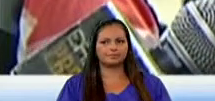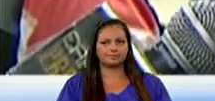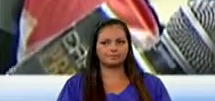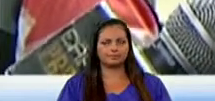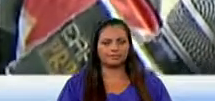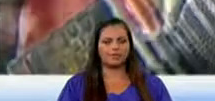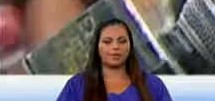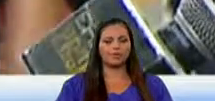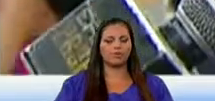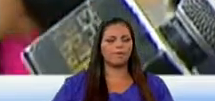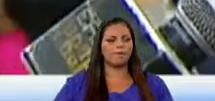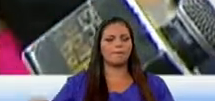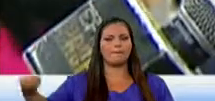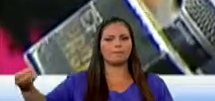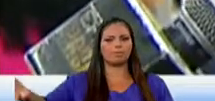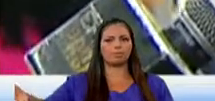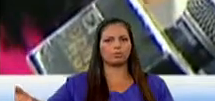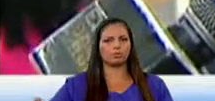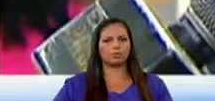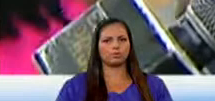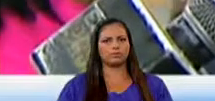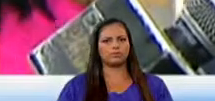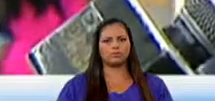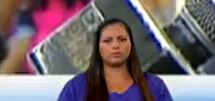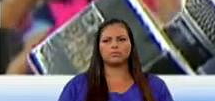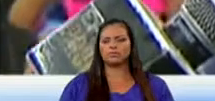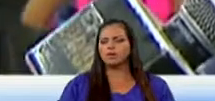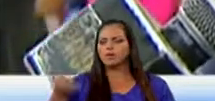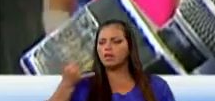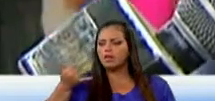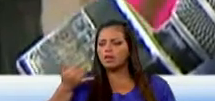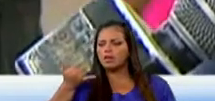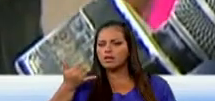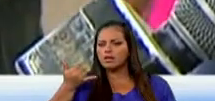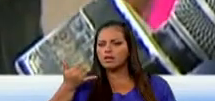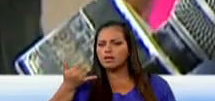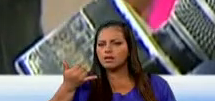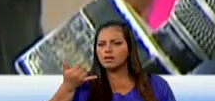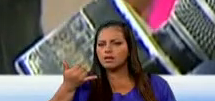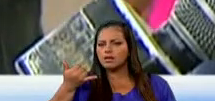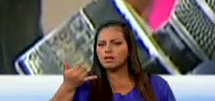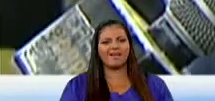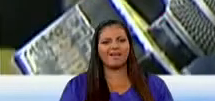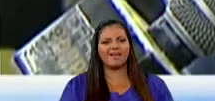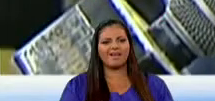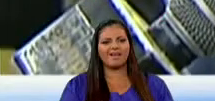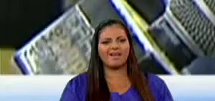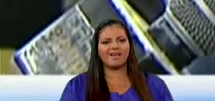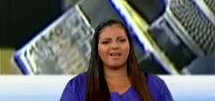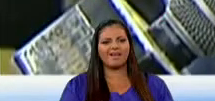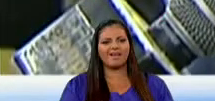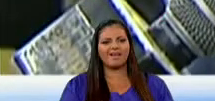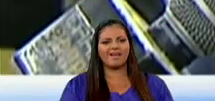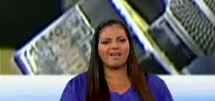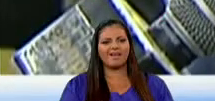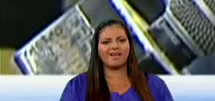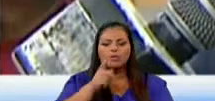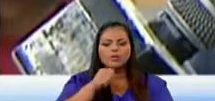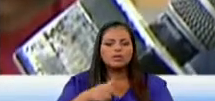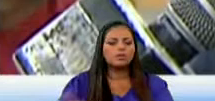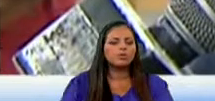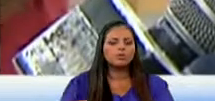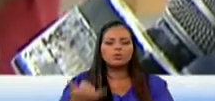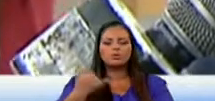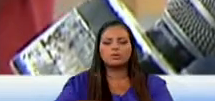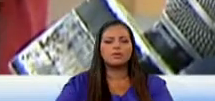a un ciudadano. Ellas reciben una llamada y con esa llamada nosotros como policías hicimos la verificación. Efectivamente habían dejado botado